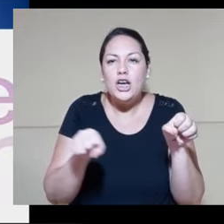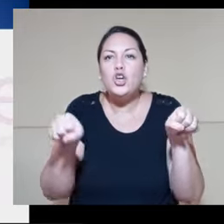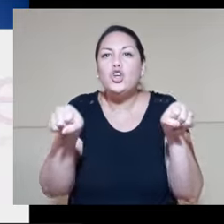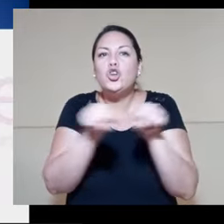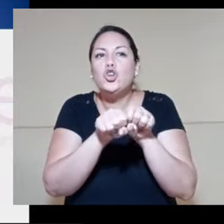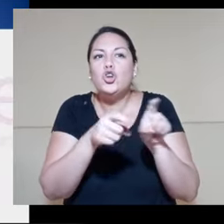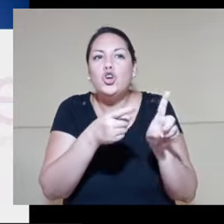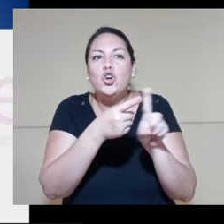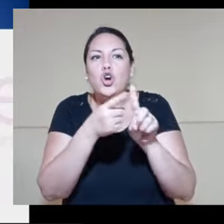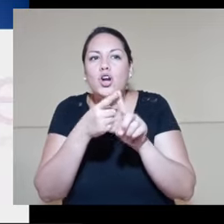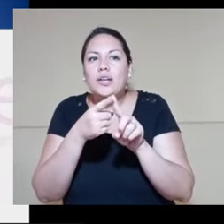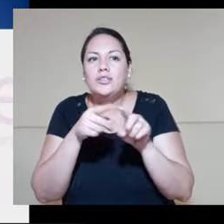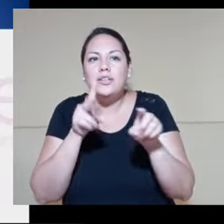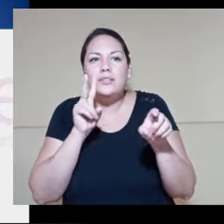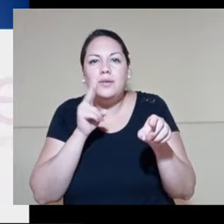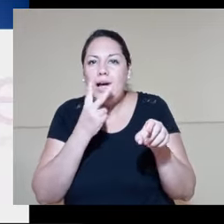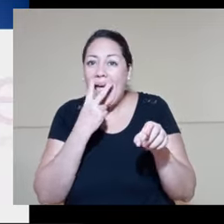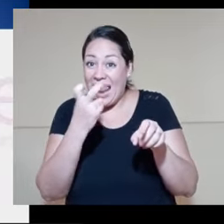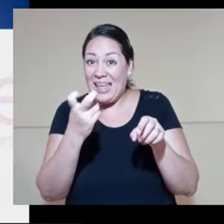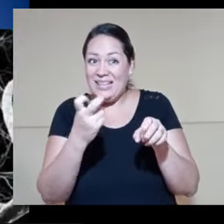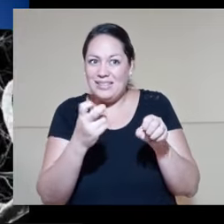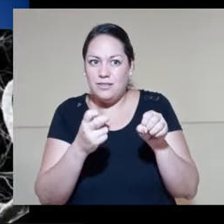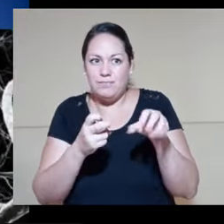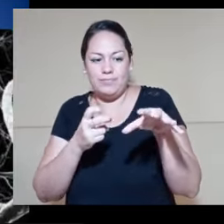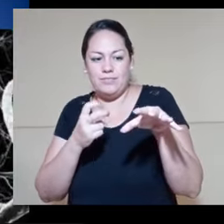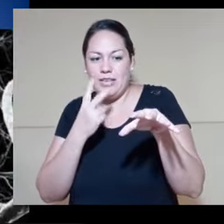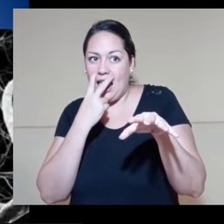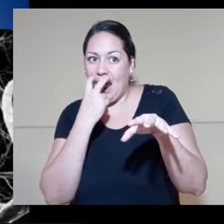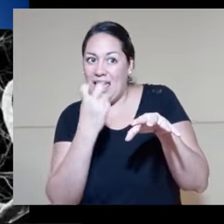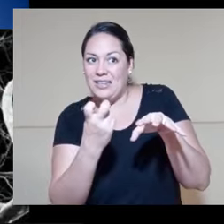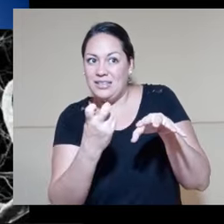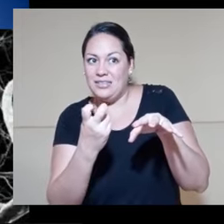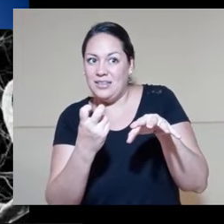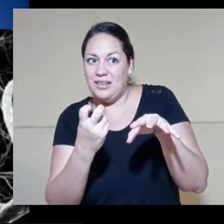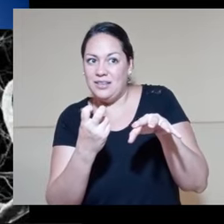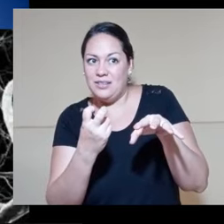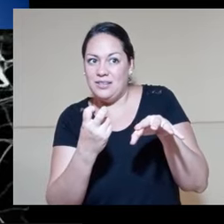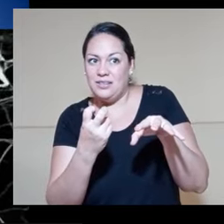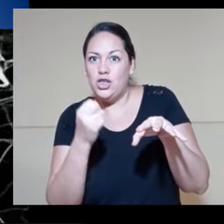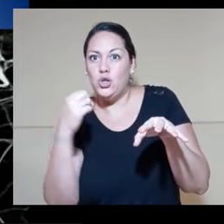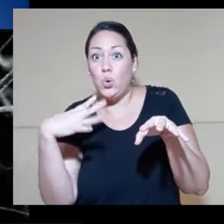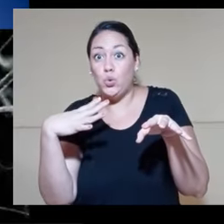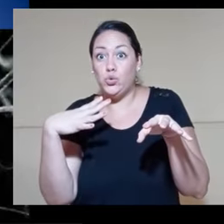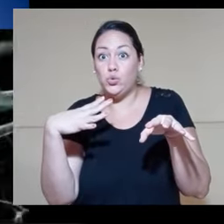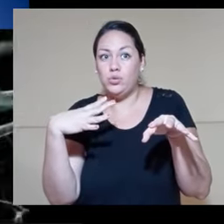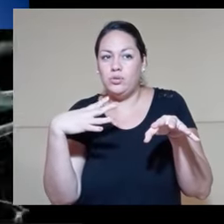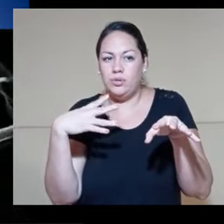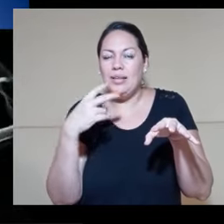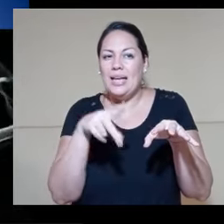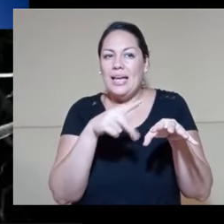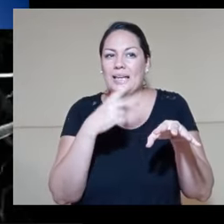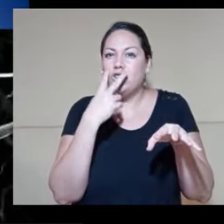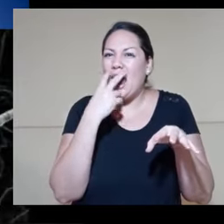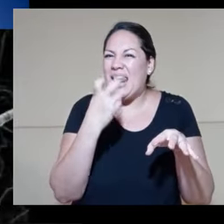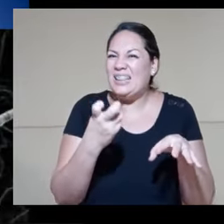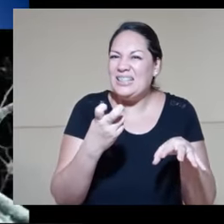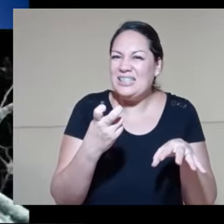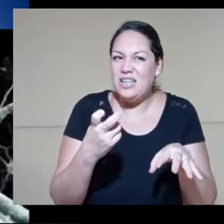Fíjense las neuronas, fíjense las conexiones. Esto que ustedes ven encendido es el impulso eléctrico. Cuando ustedes ven que se